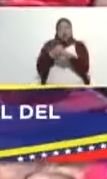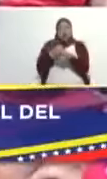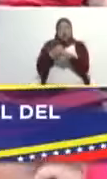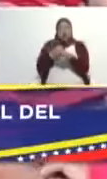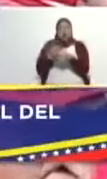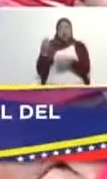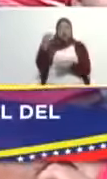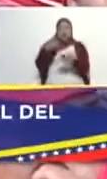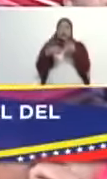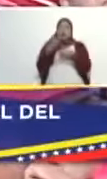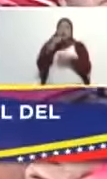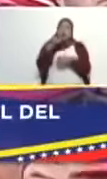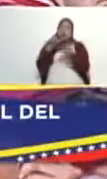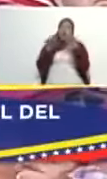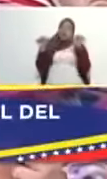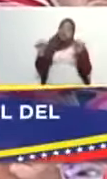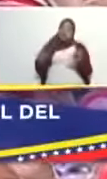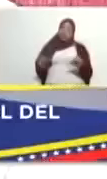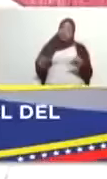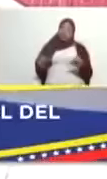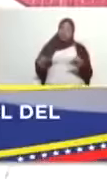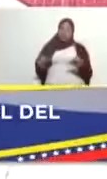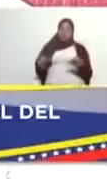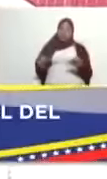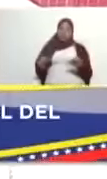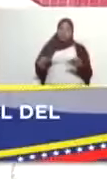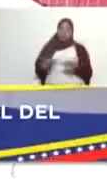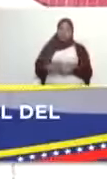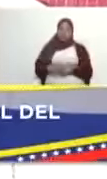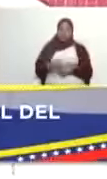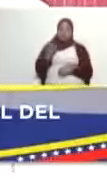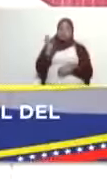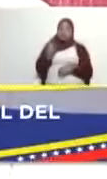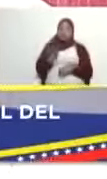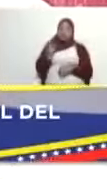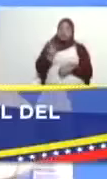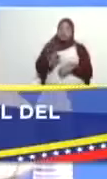lo que aporta el sector exportador, ¿verdad?